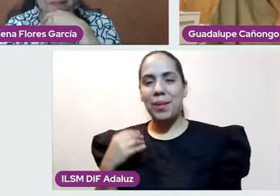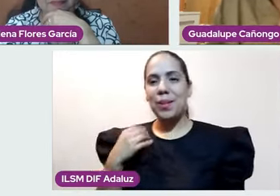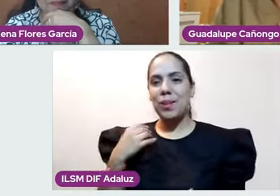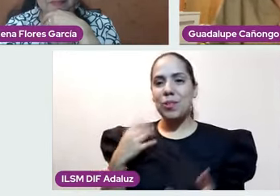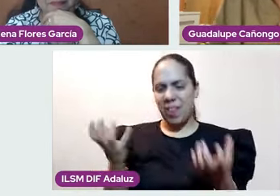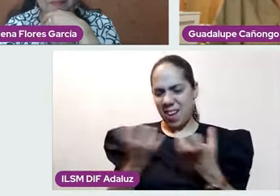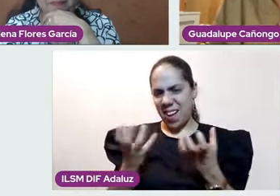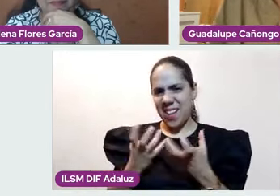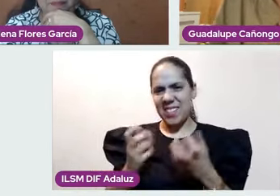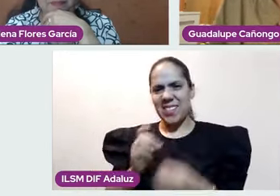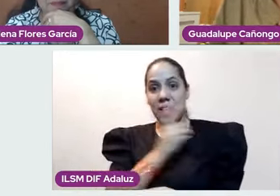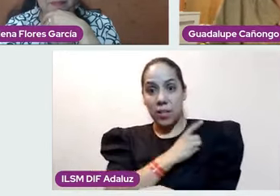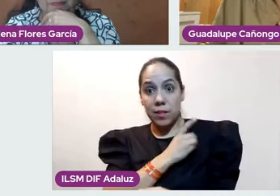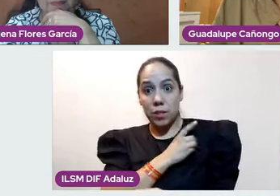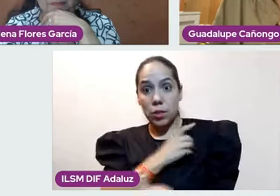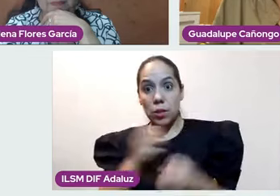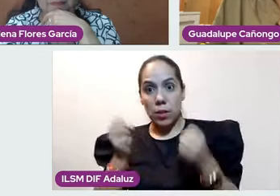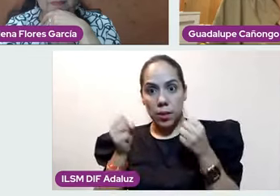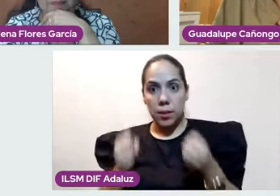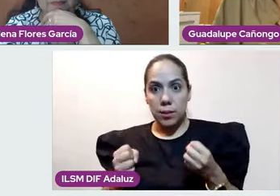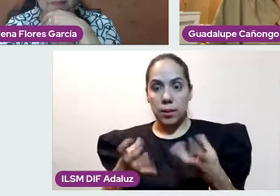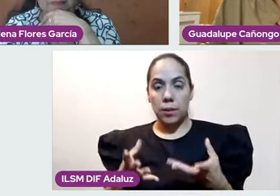por supuesto que es